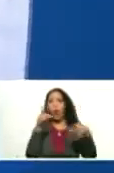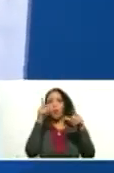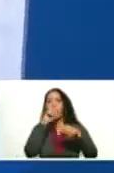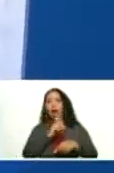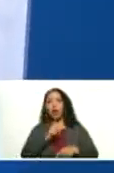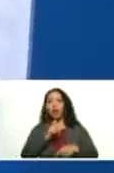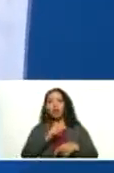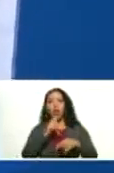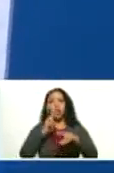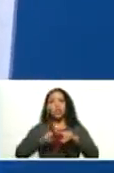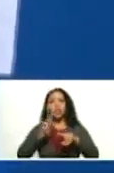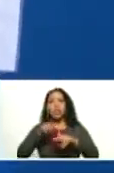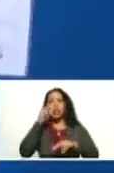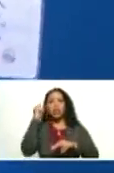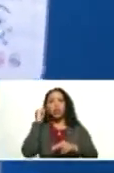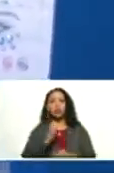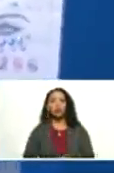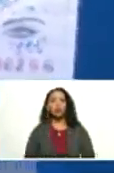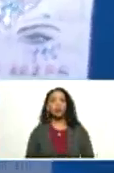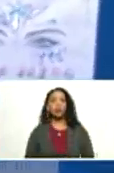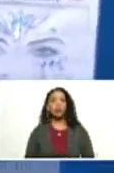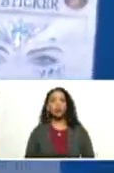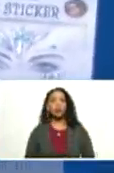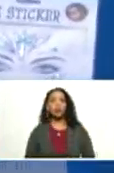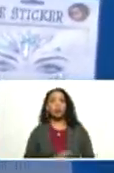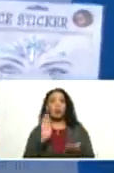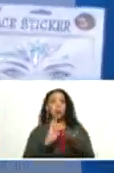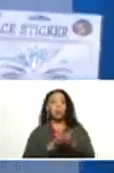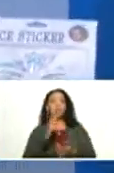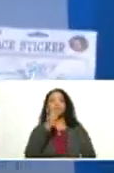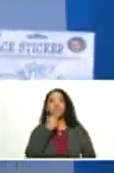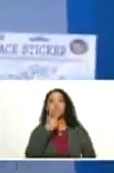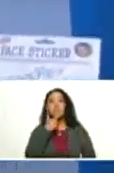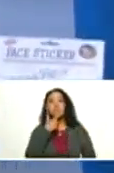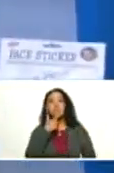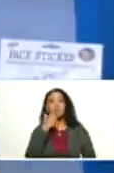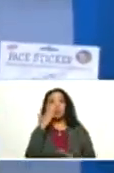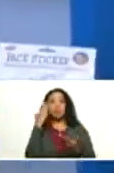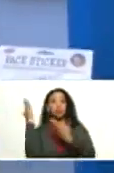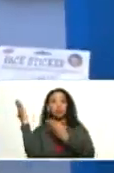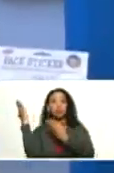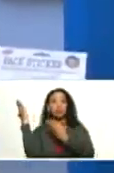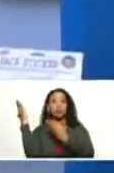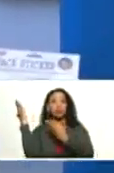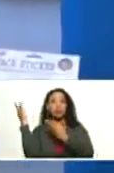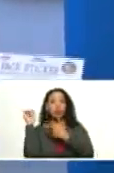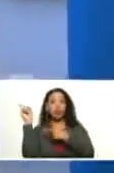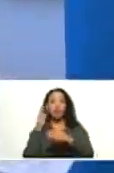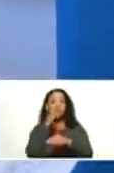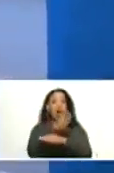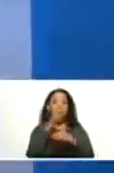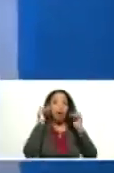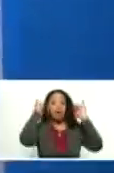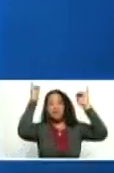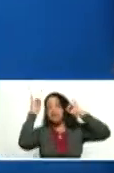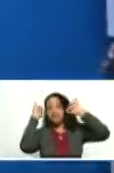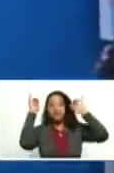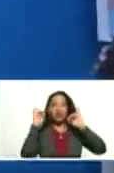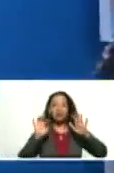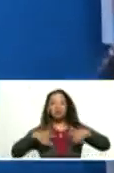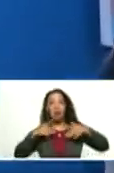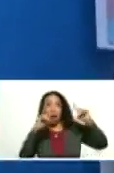infantil. Sí. ¿Ah? Se pone bonita la niña. ¿Ah? Va para la fiesta, disfruta, se toma su